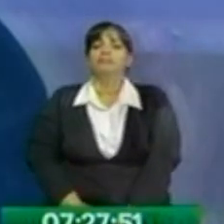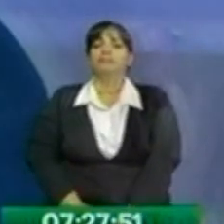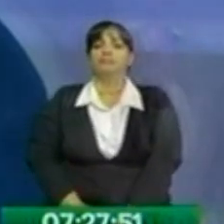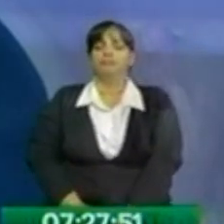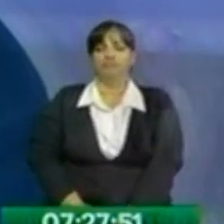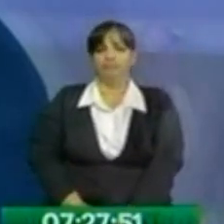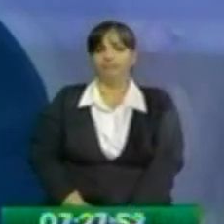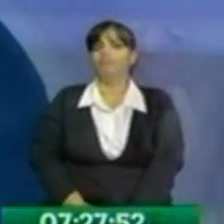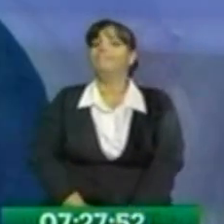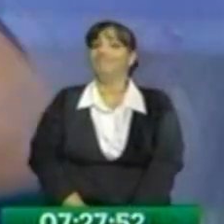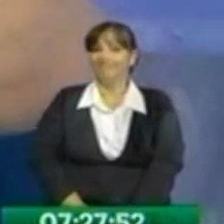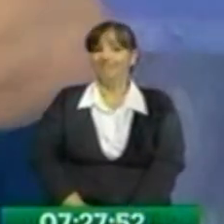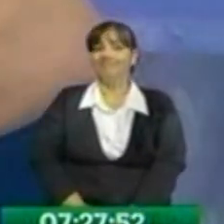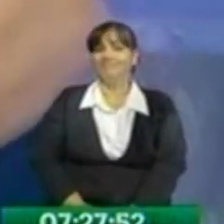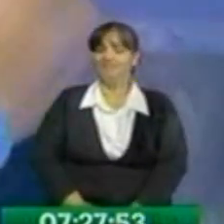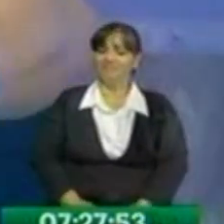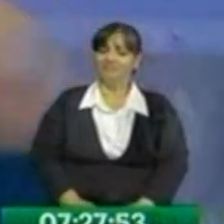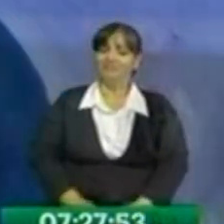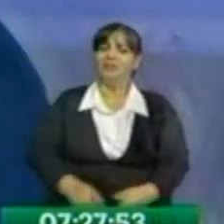Así que Arte para Todos,